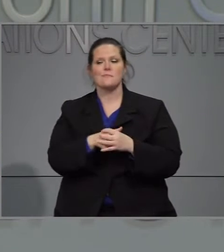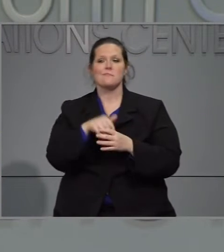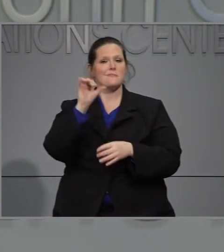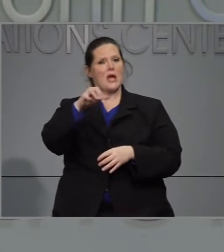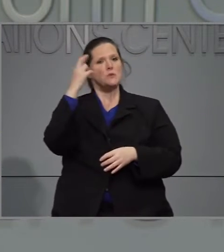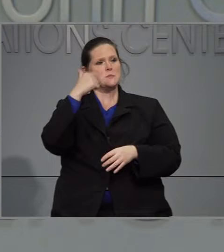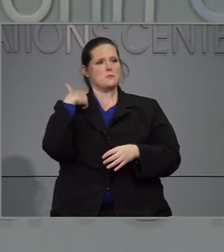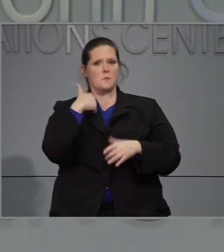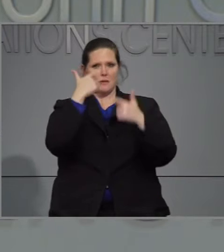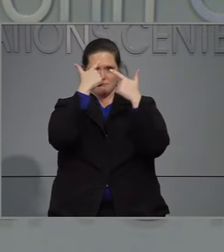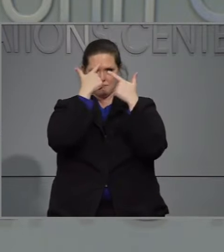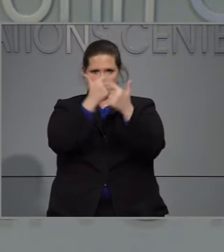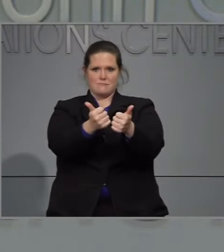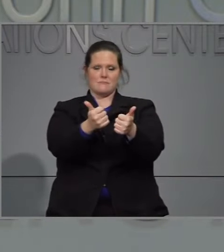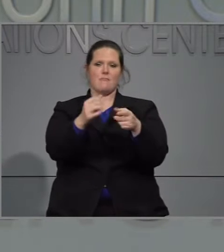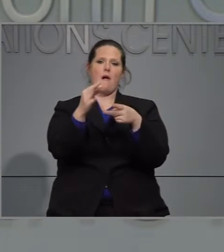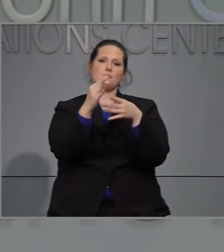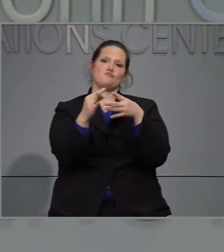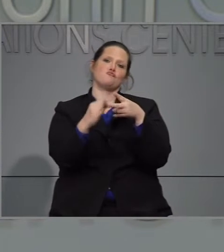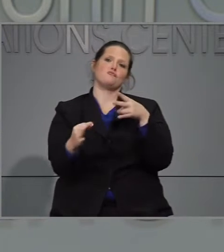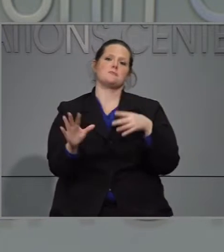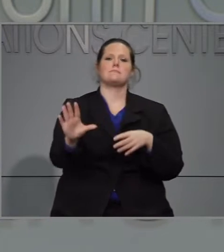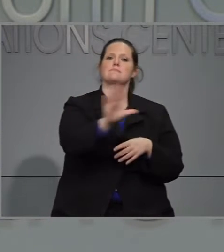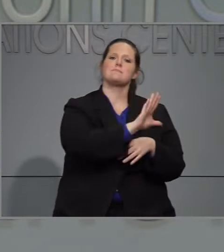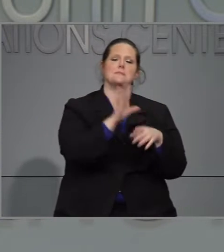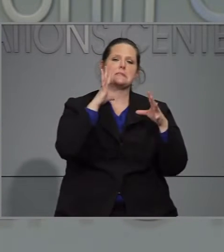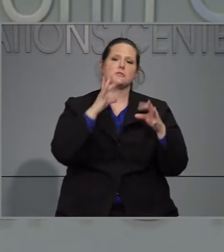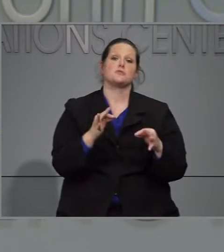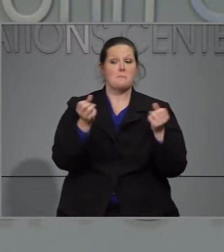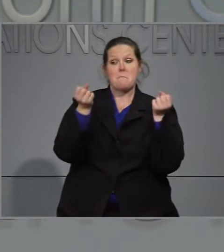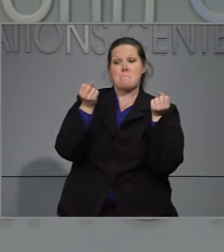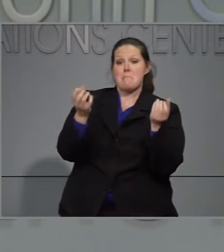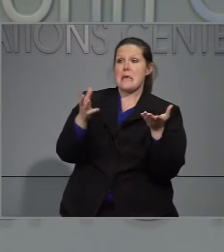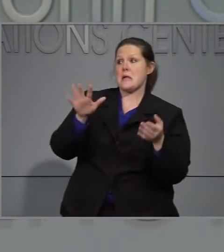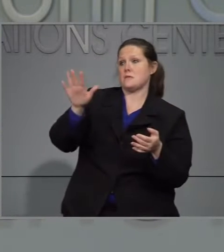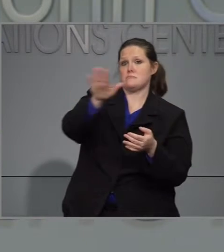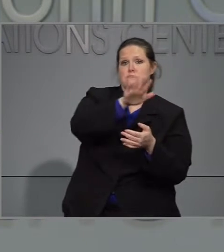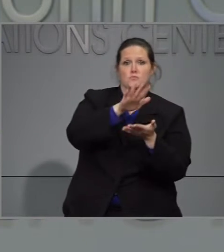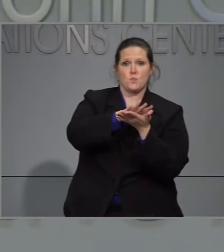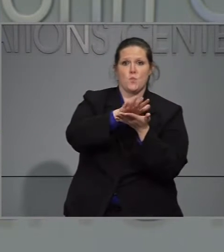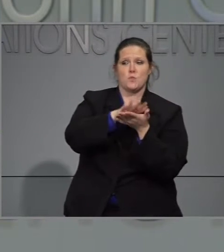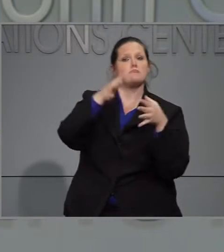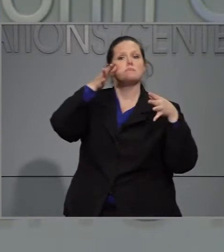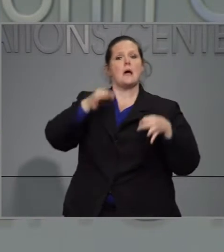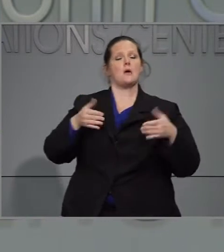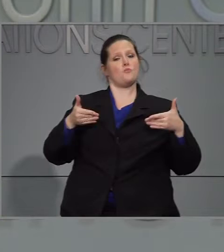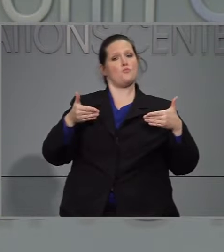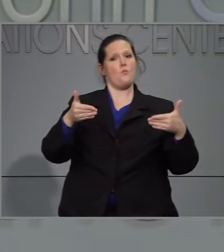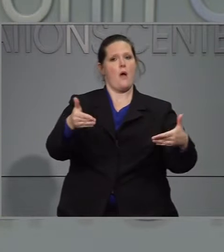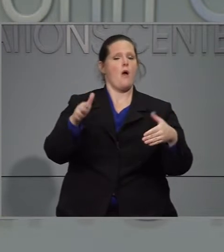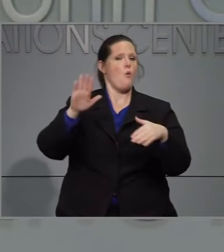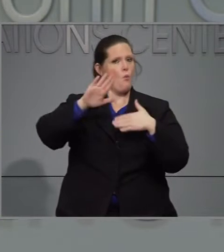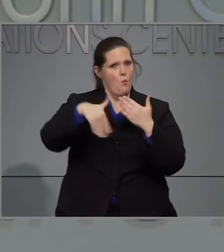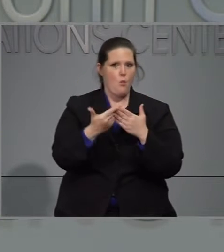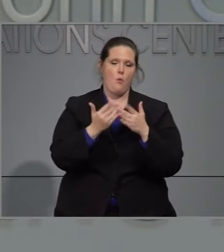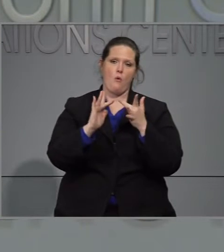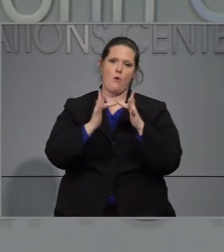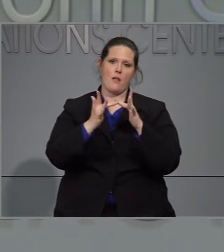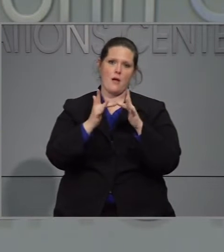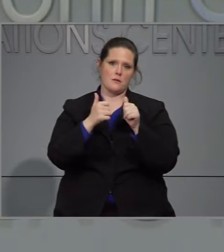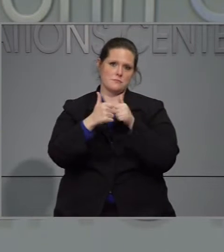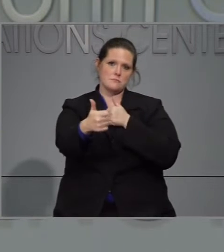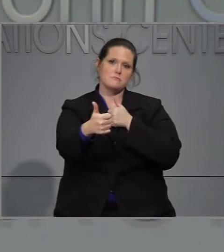hacer instrucción remoto, y muchos de los distritos están usando esta opción. Tienen que tomar en cuenta muchas cosas, pero lo